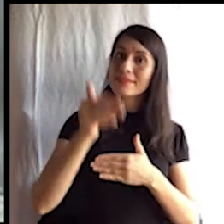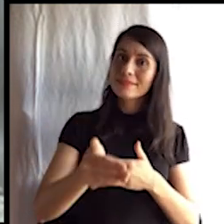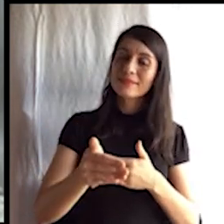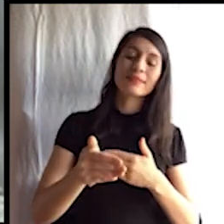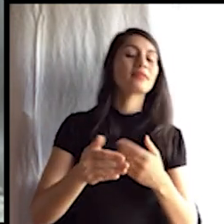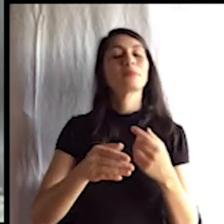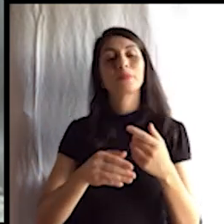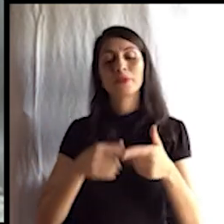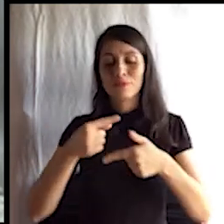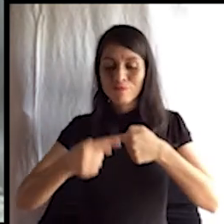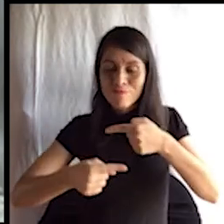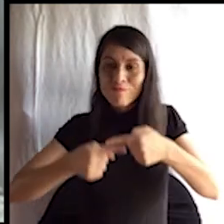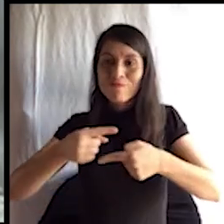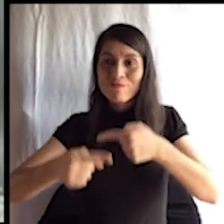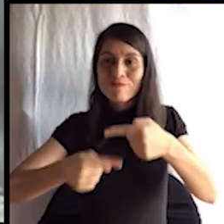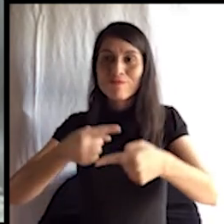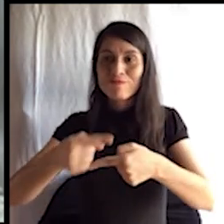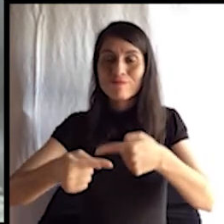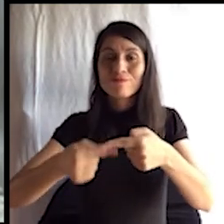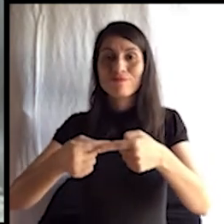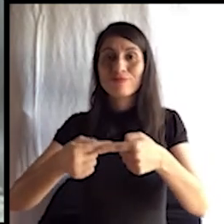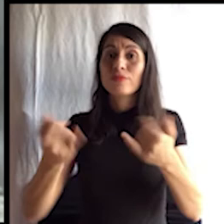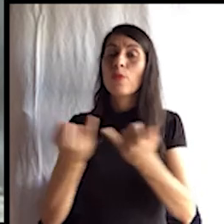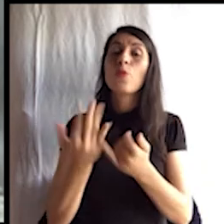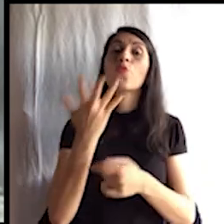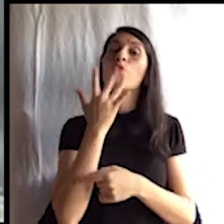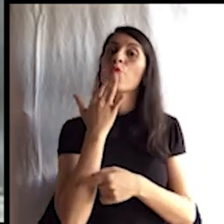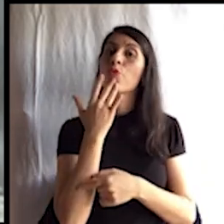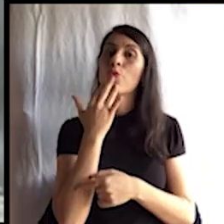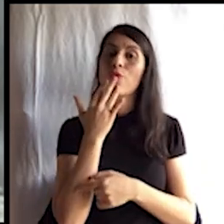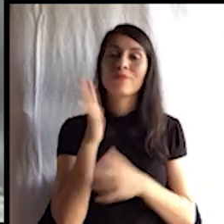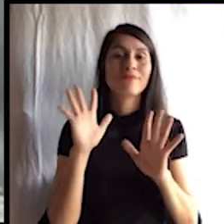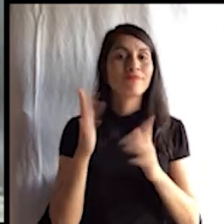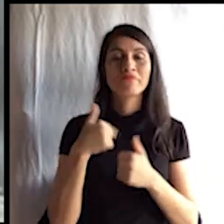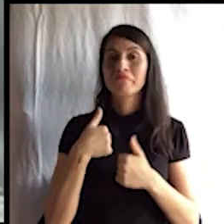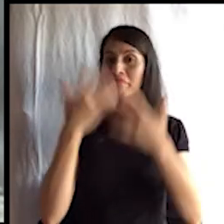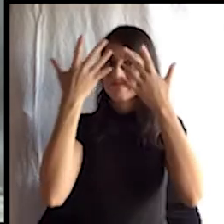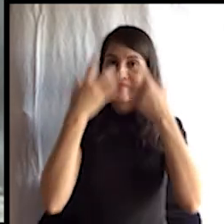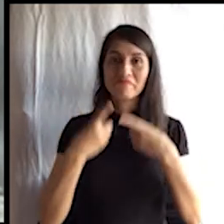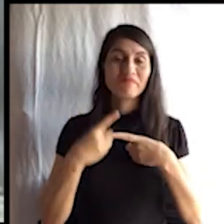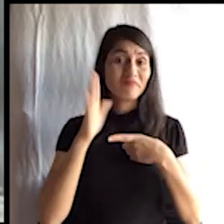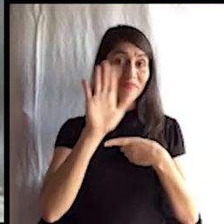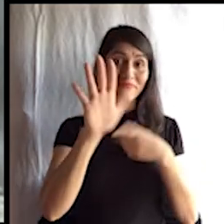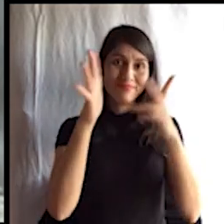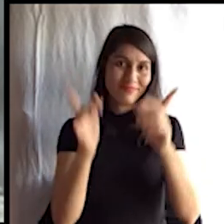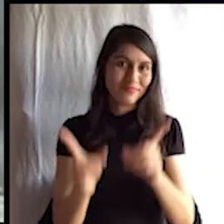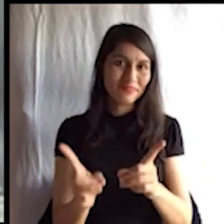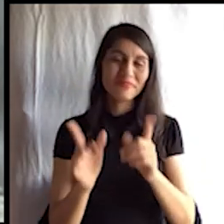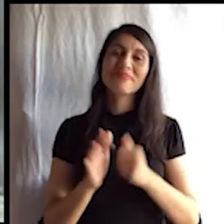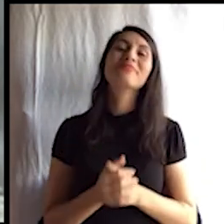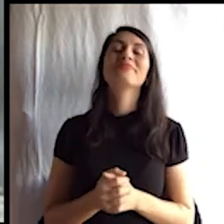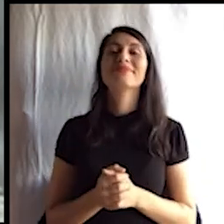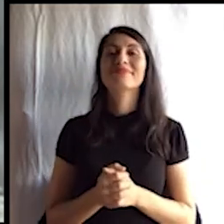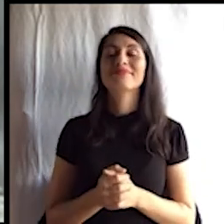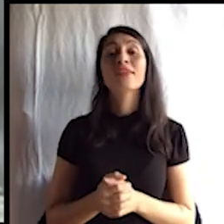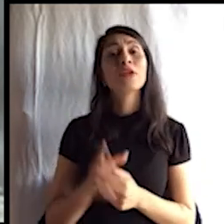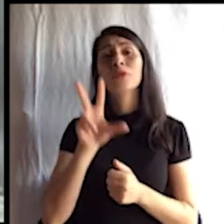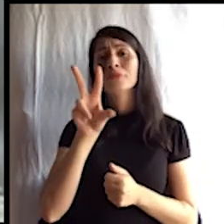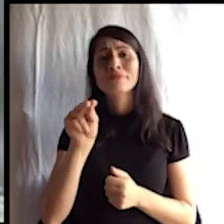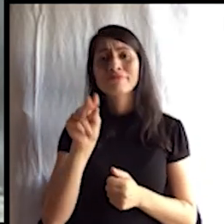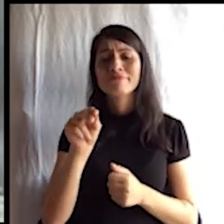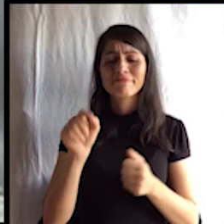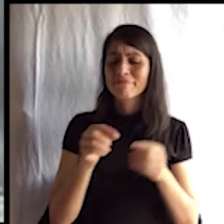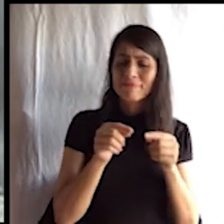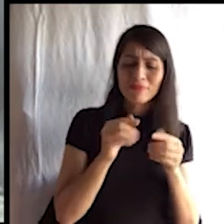Luego iré enrollando el cartón con el color hasta donde yo quiera. No